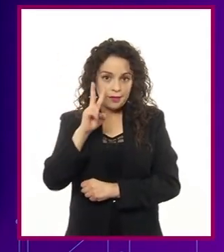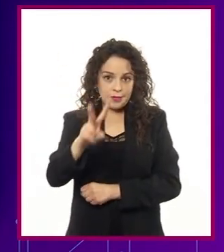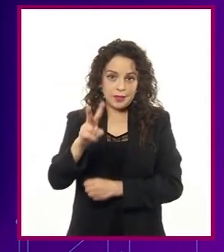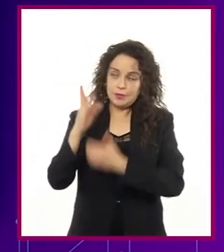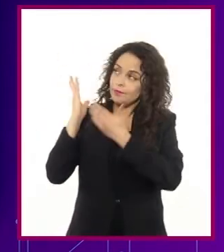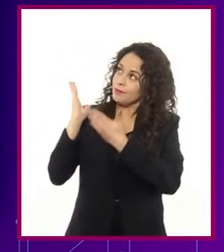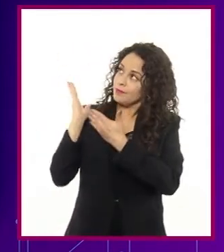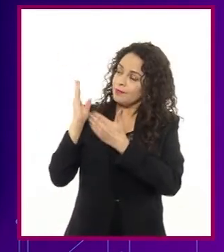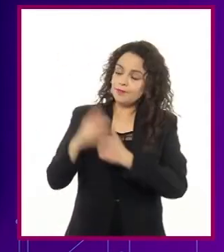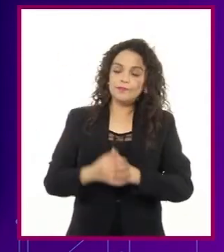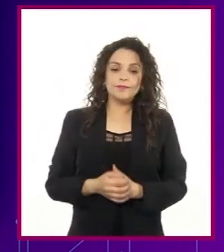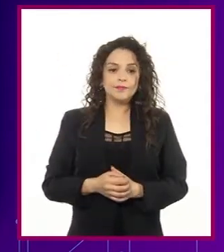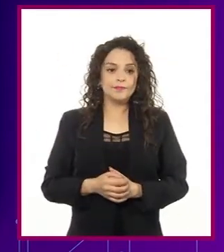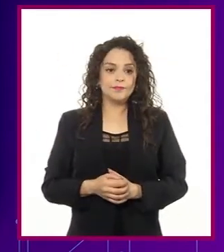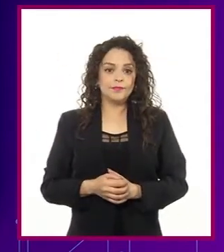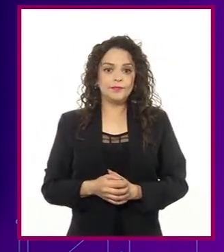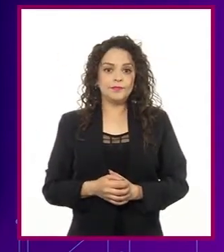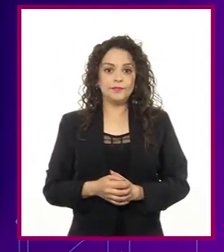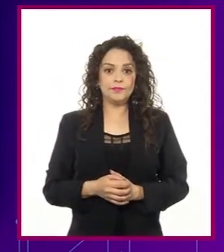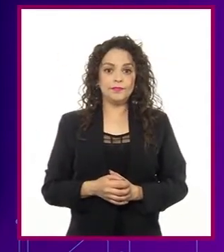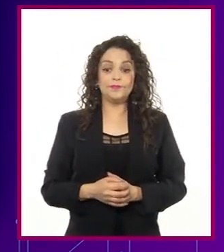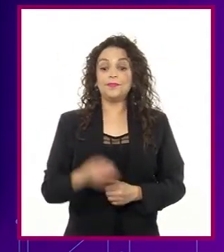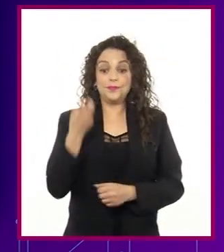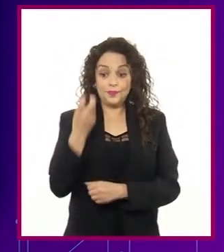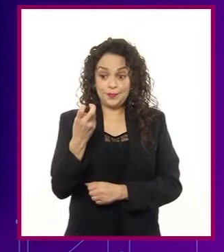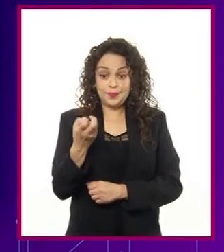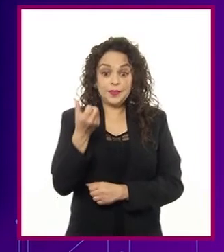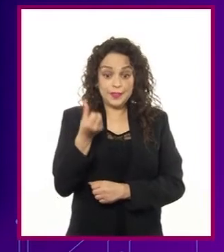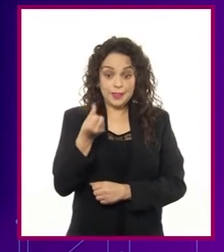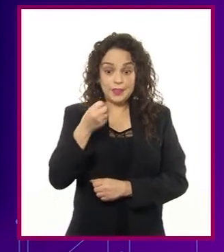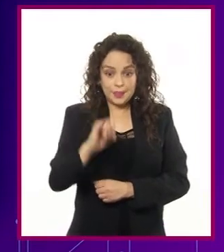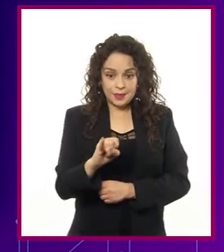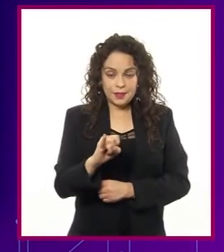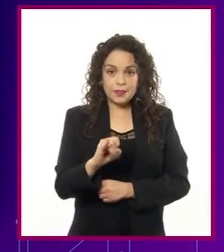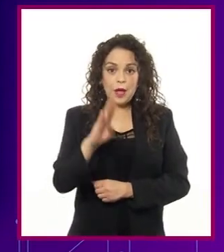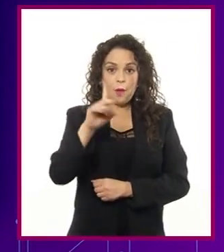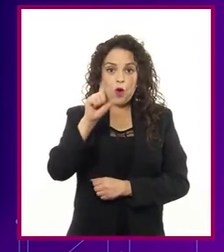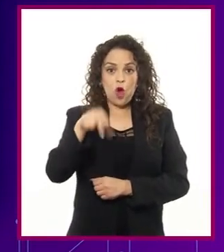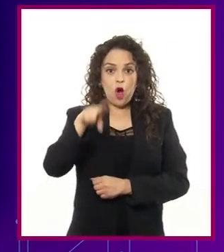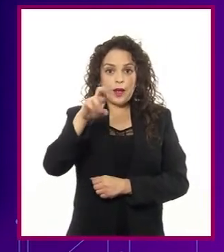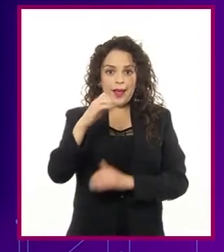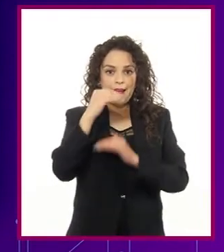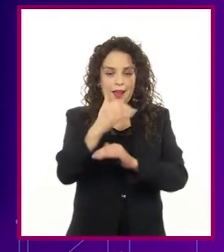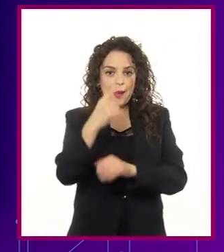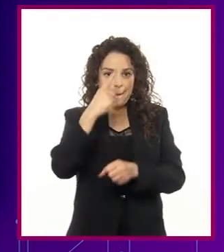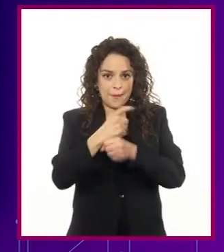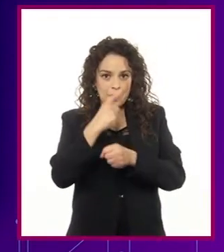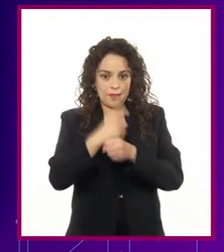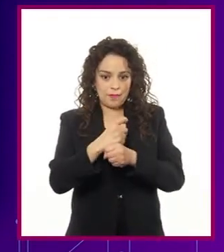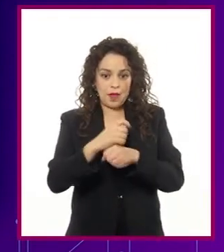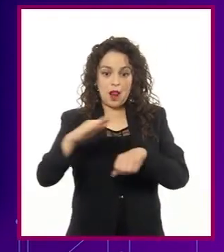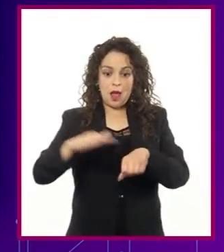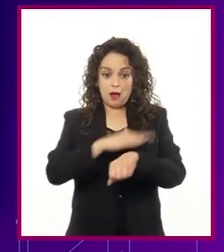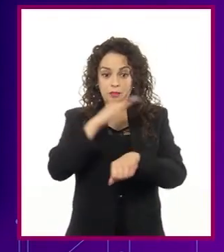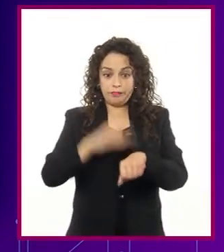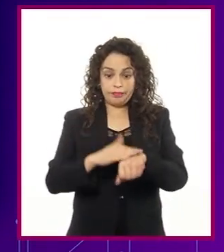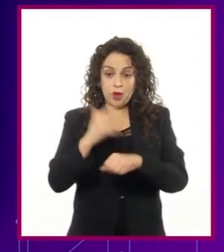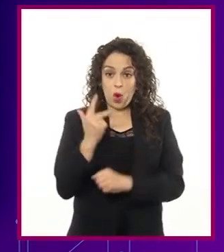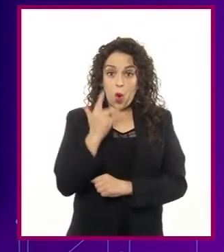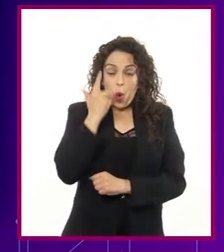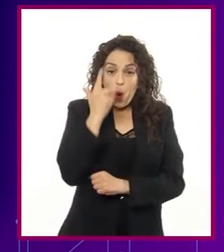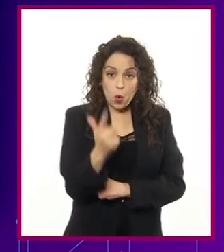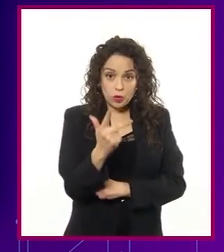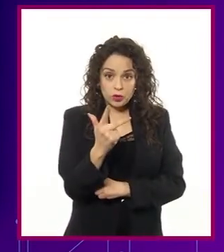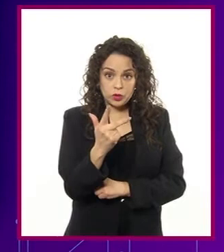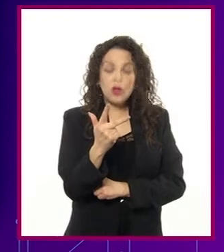el bloque 2. Así, en el bloque 1, la calificación de 8 la